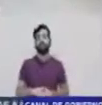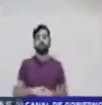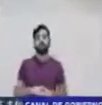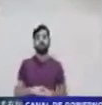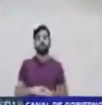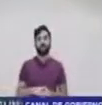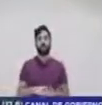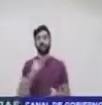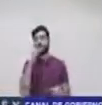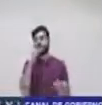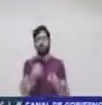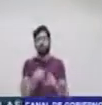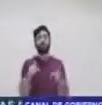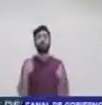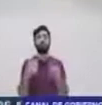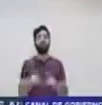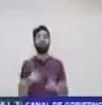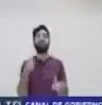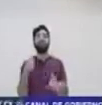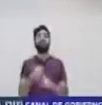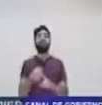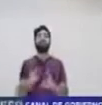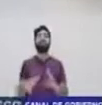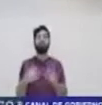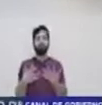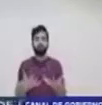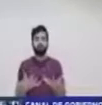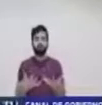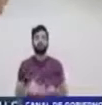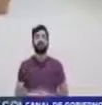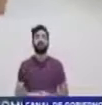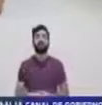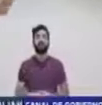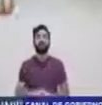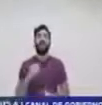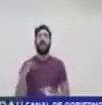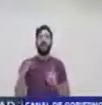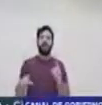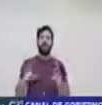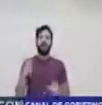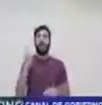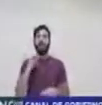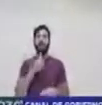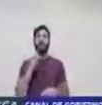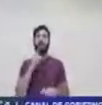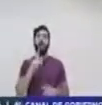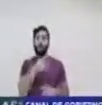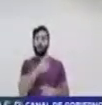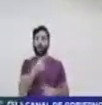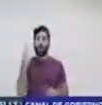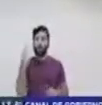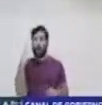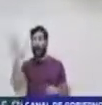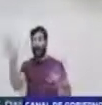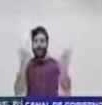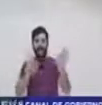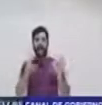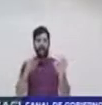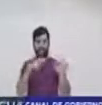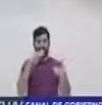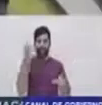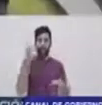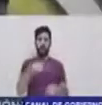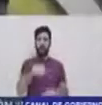ámbito académico, también sucede que a veces viralizamos, los jóvenes viralizan información que no está